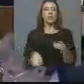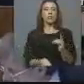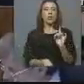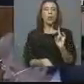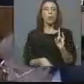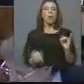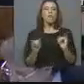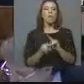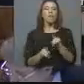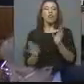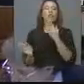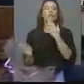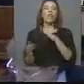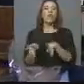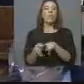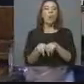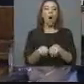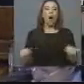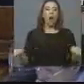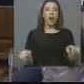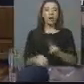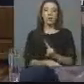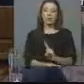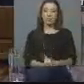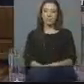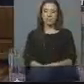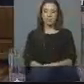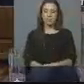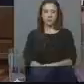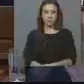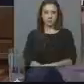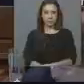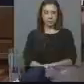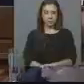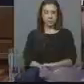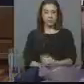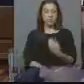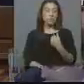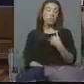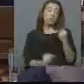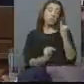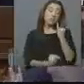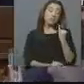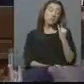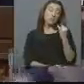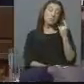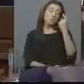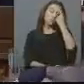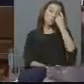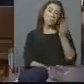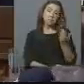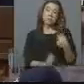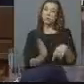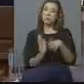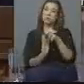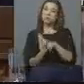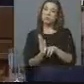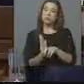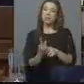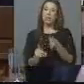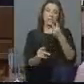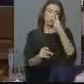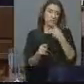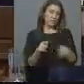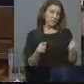patrón de comportamiento. Por último, yo quiero señalar que en mi visión, este es un proyecto totalmente